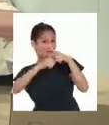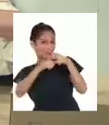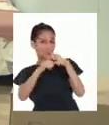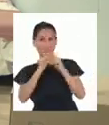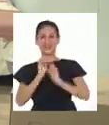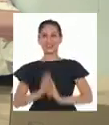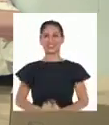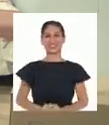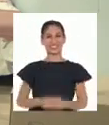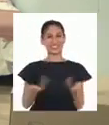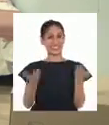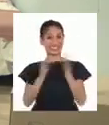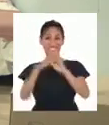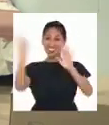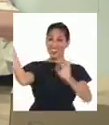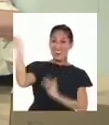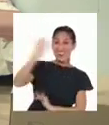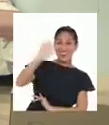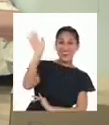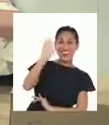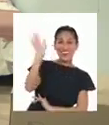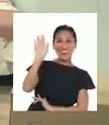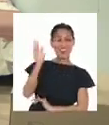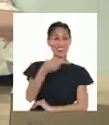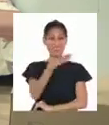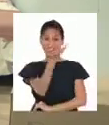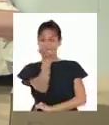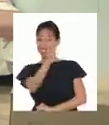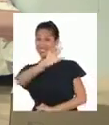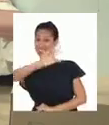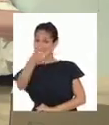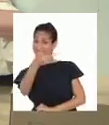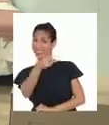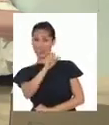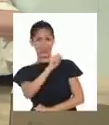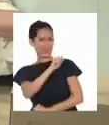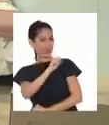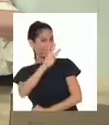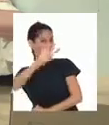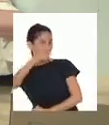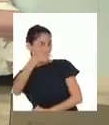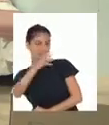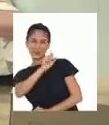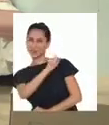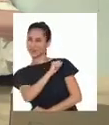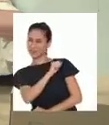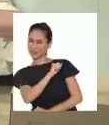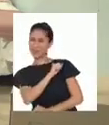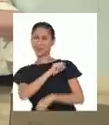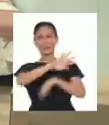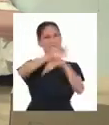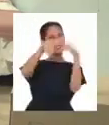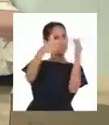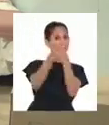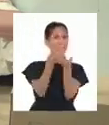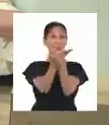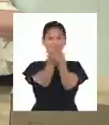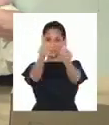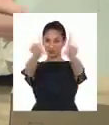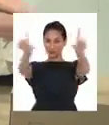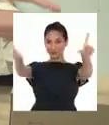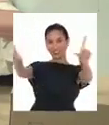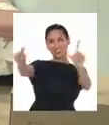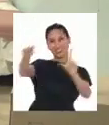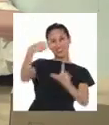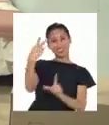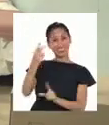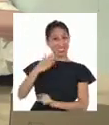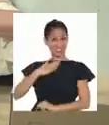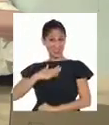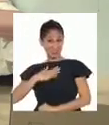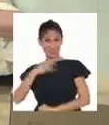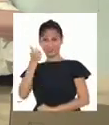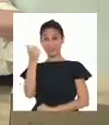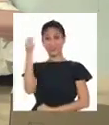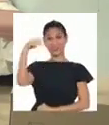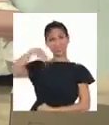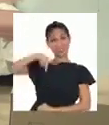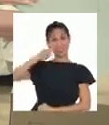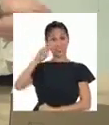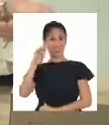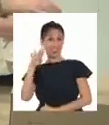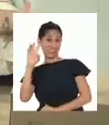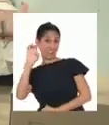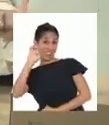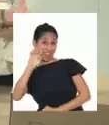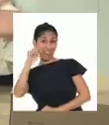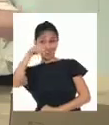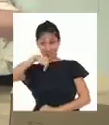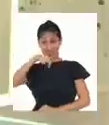entonces. Hola, chicas y chicos de tercero y cuarto de secundaria y a todas y todos los que me ven. Yo soy Andrea y esto es